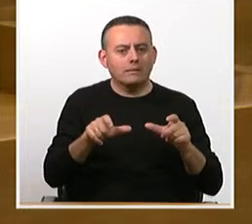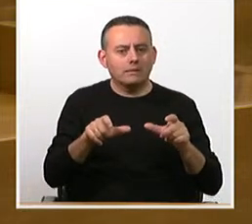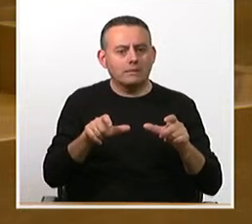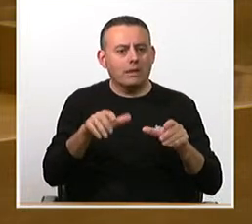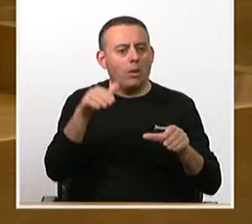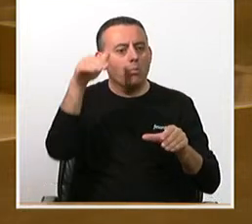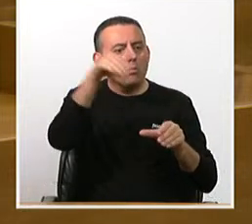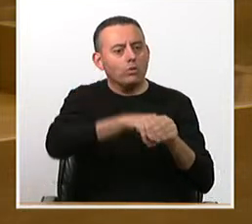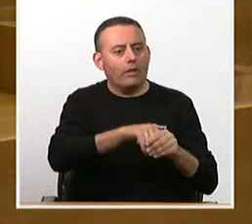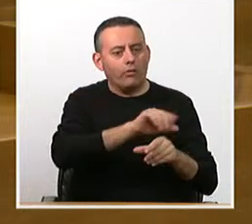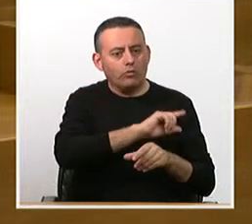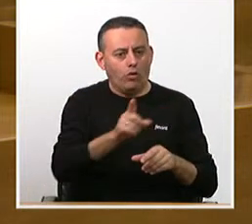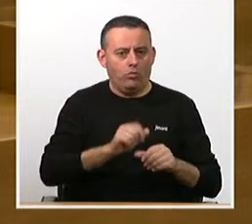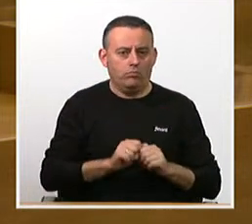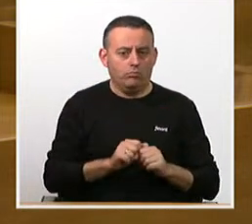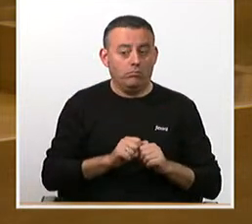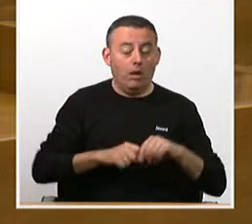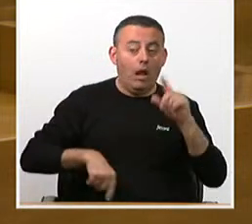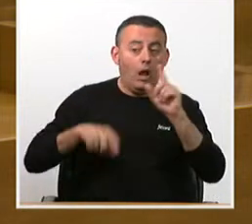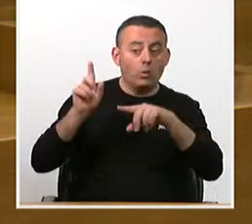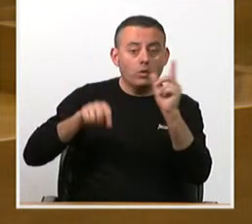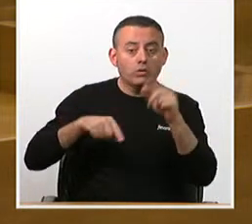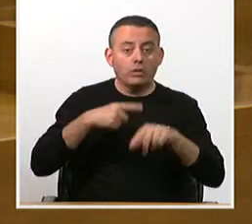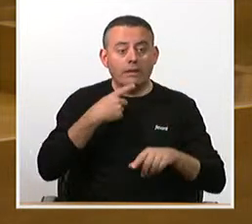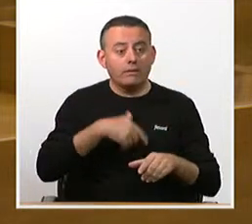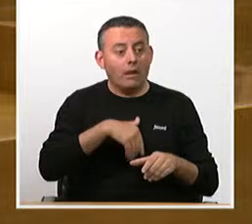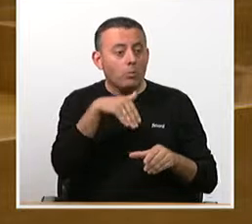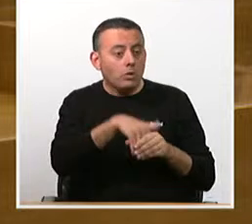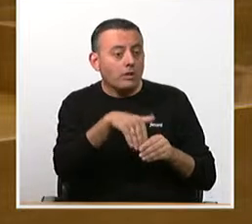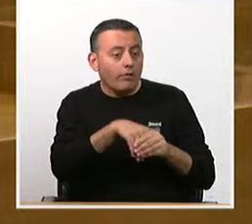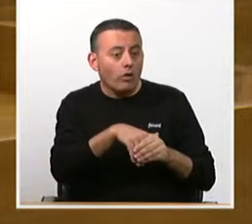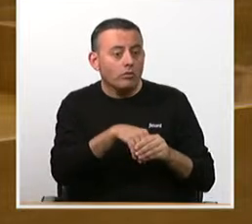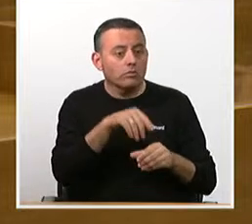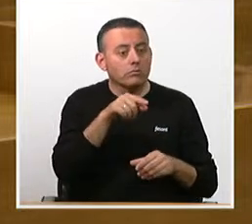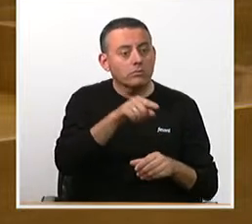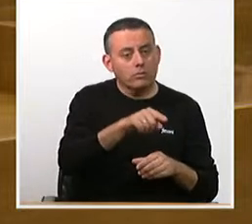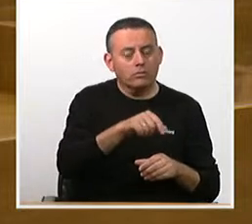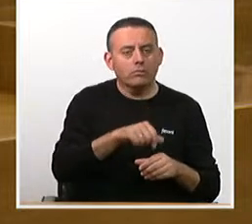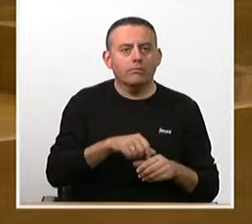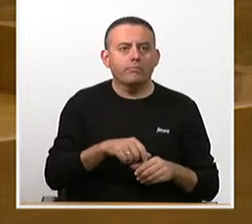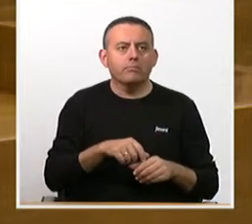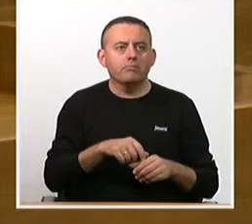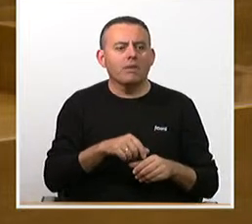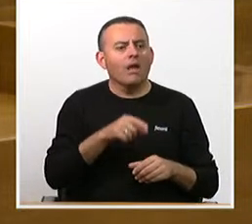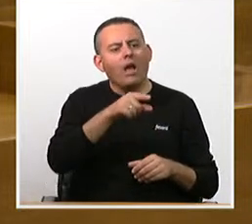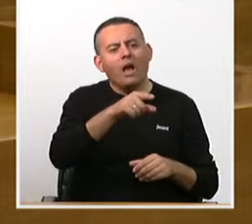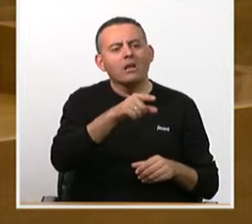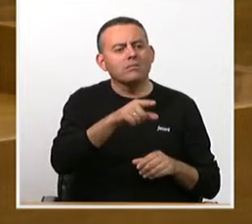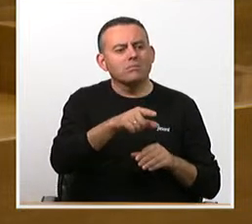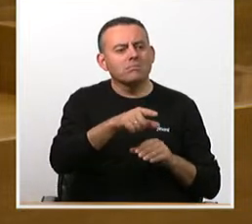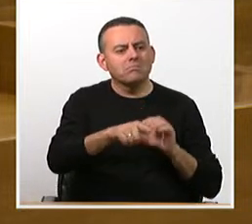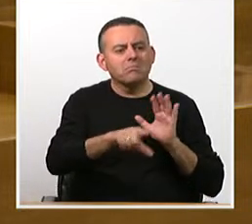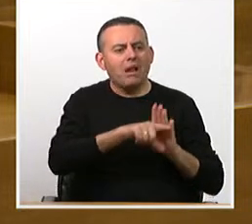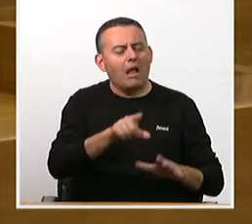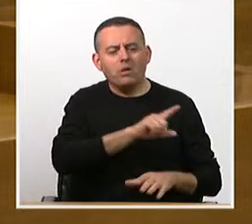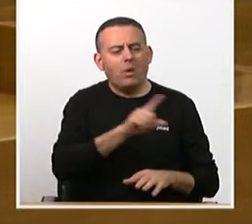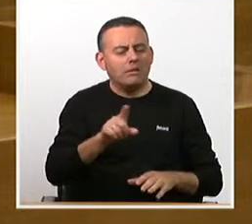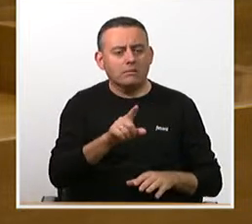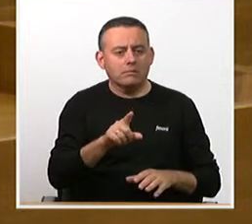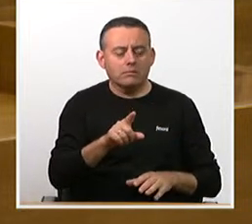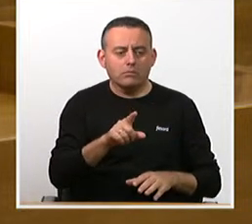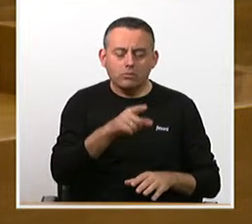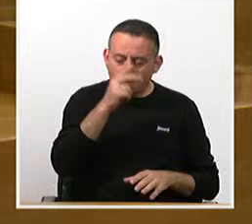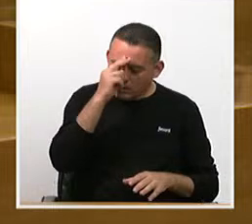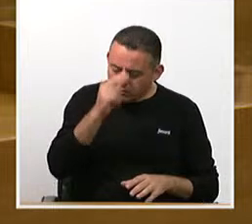ilegítima o inmoral nuestra trayectoria como partido nos avala para demands Elo cuando Ustedes han gobernado nosotros les hemos